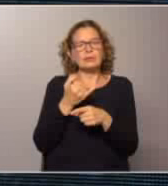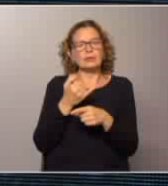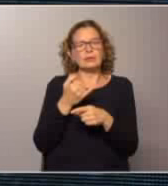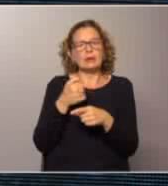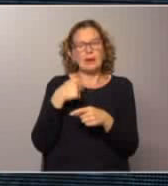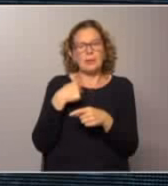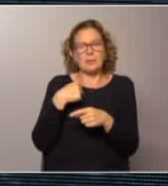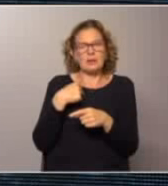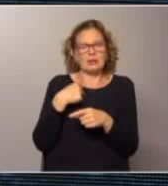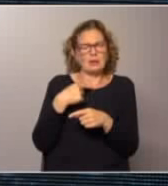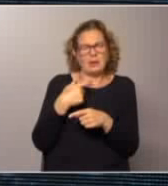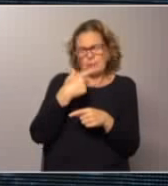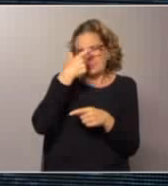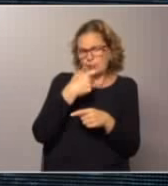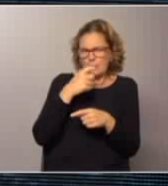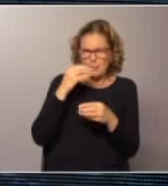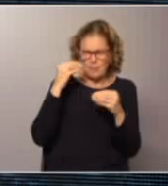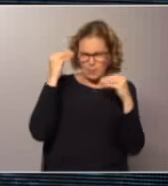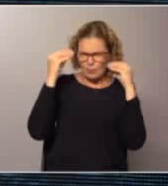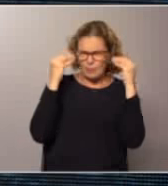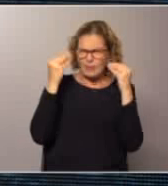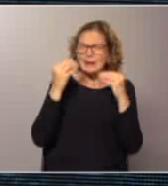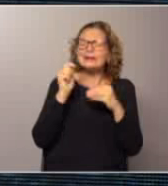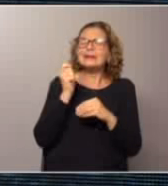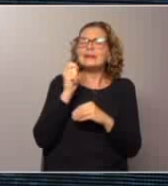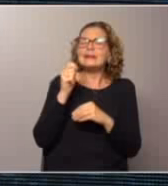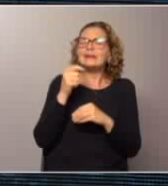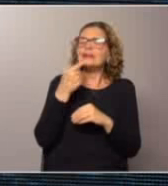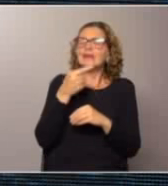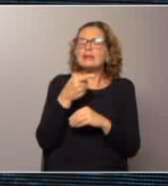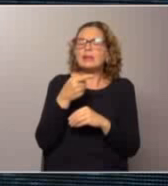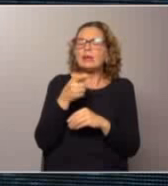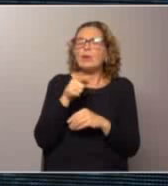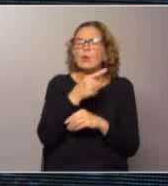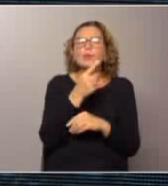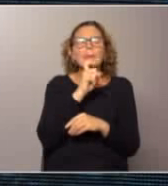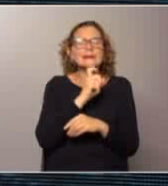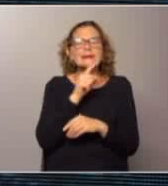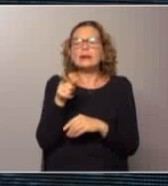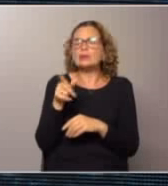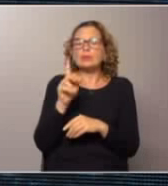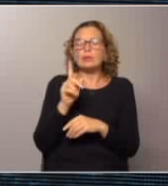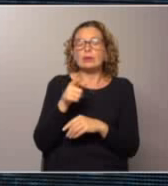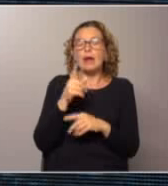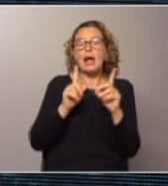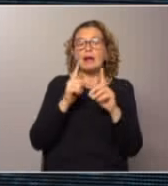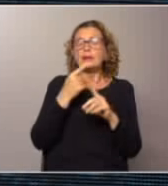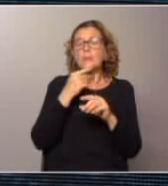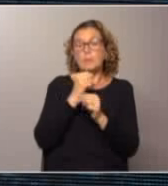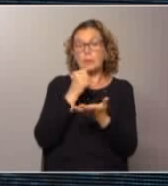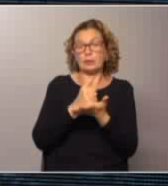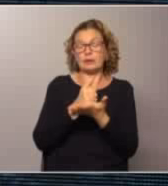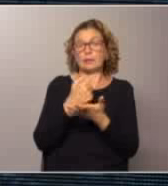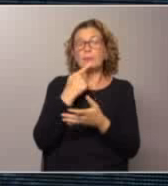contexto a mí personalmente me preocupa mucho quien decida quién decirle a alguien poniendo traía este ejemplo un líder